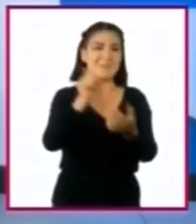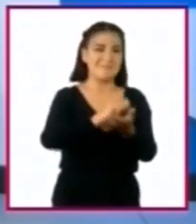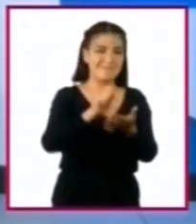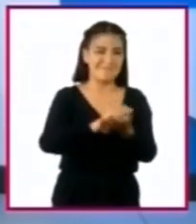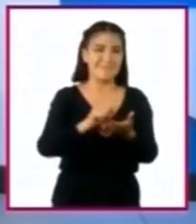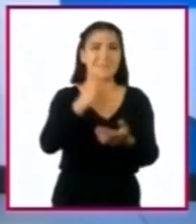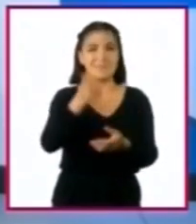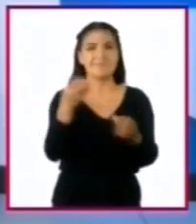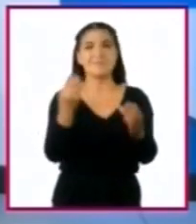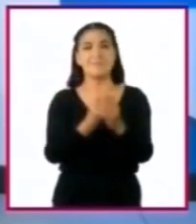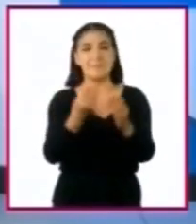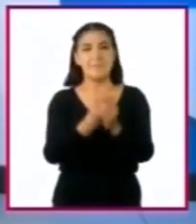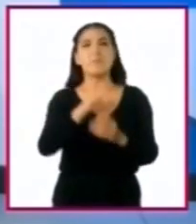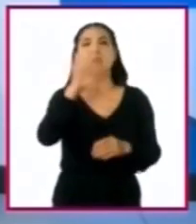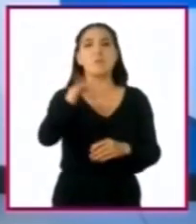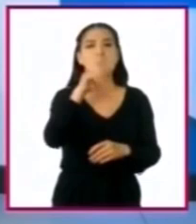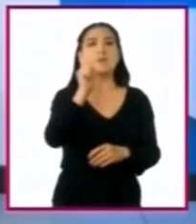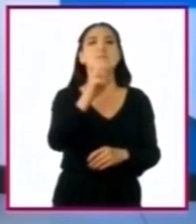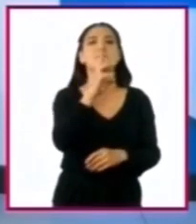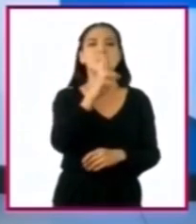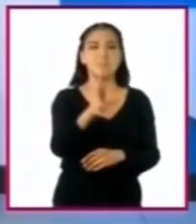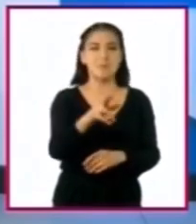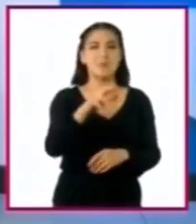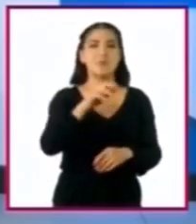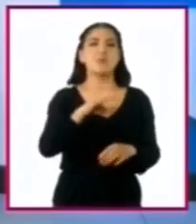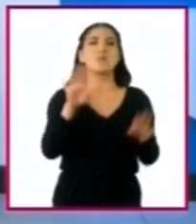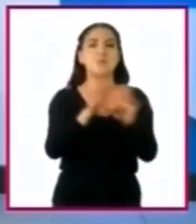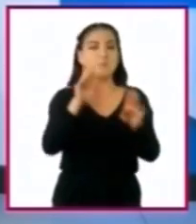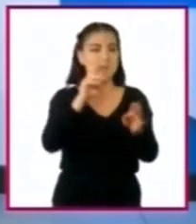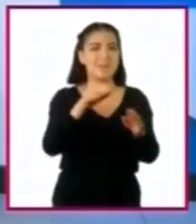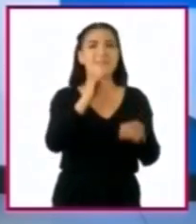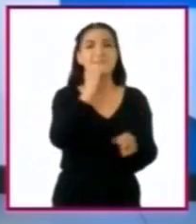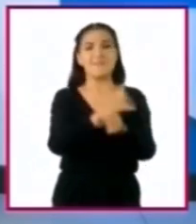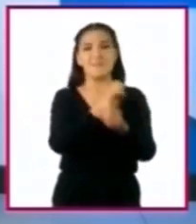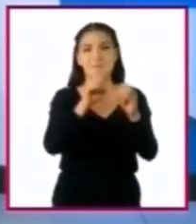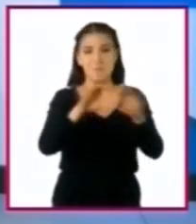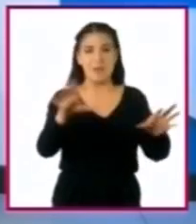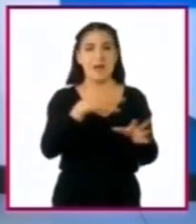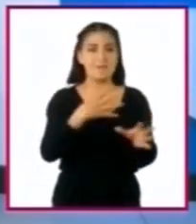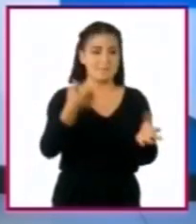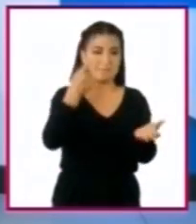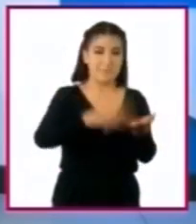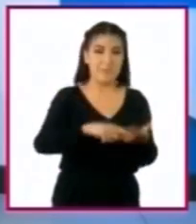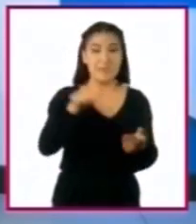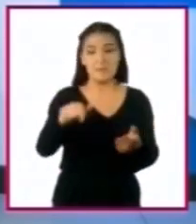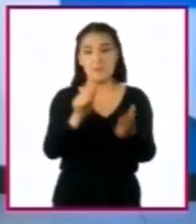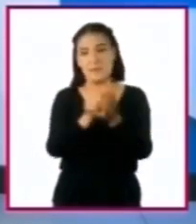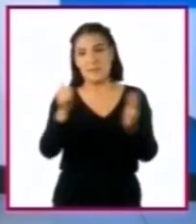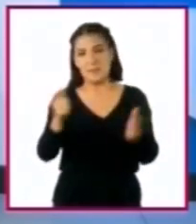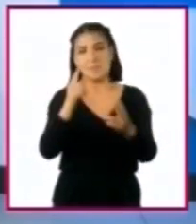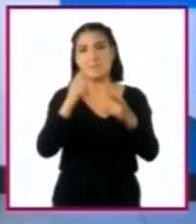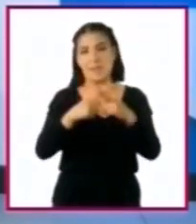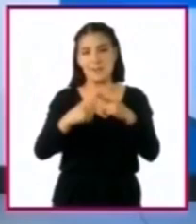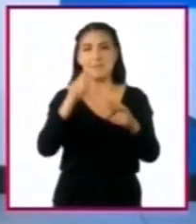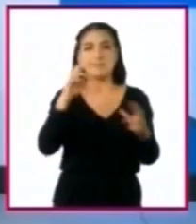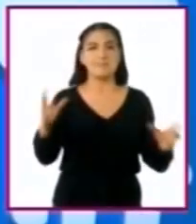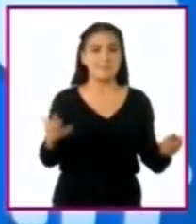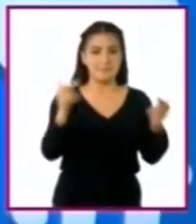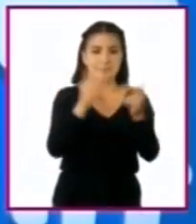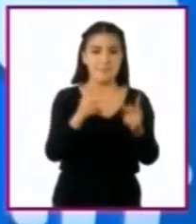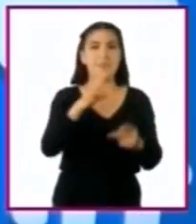clase. Busquen las respuestas repasando la información que tienen. Consulten su libro de texto para